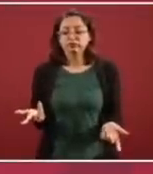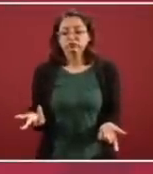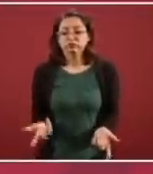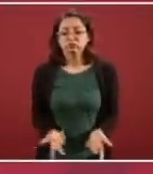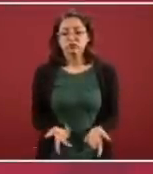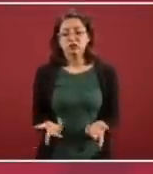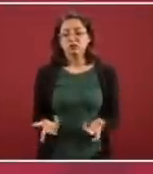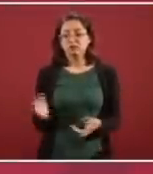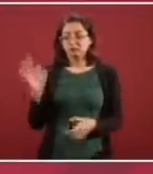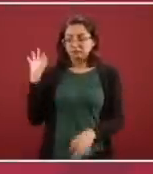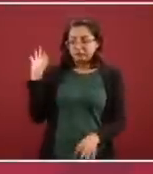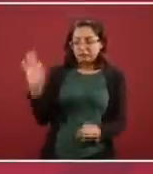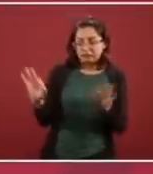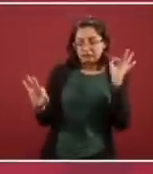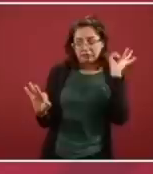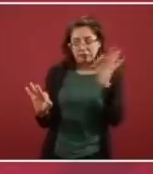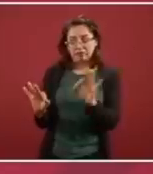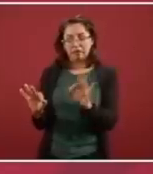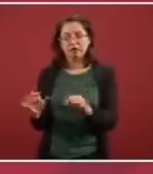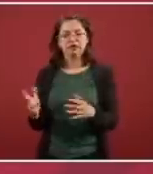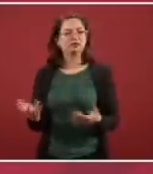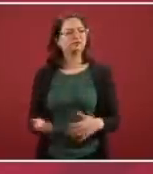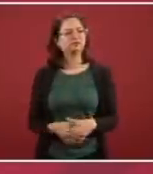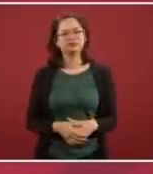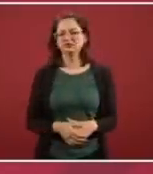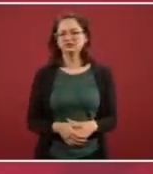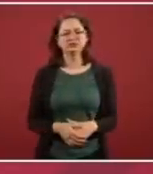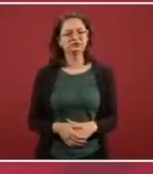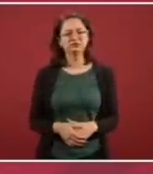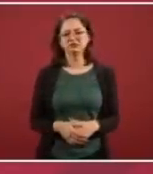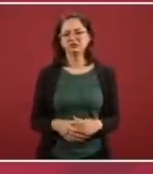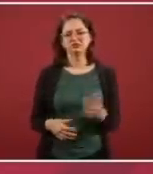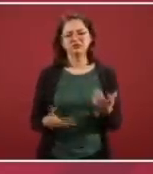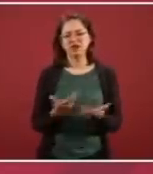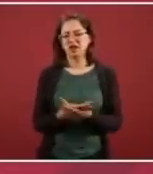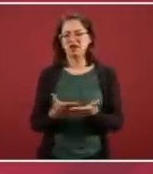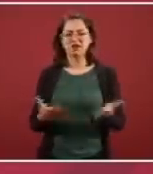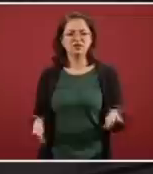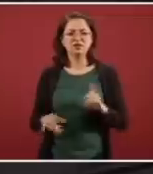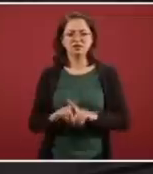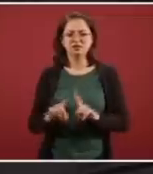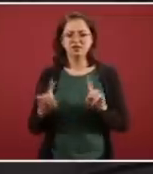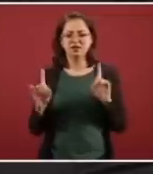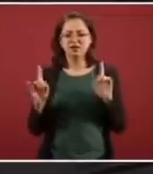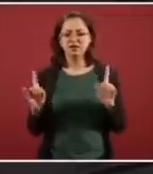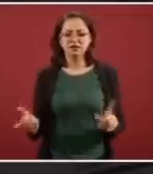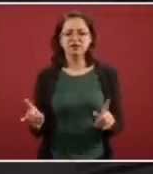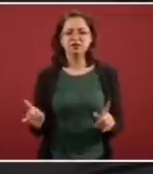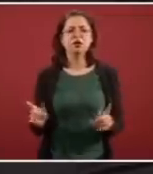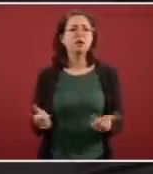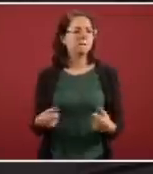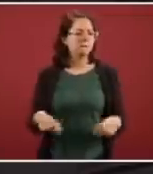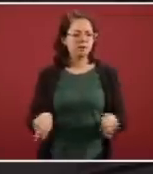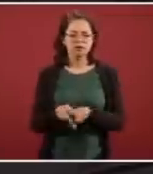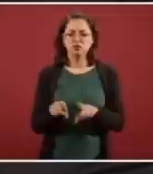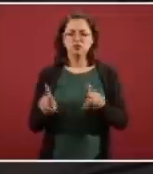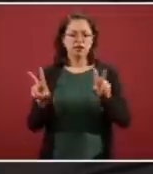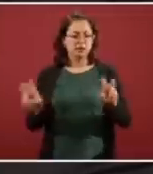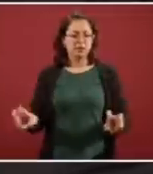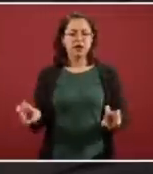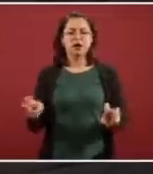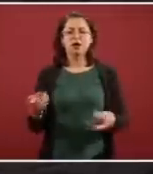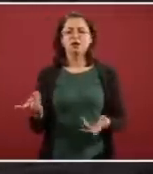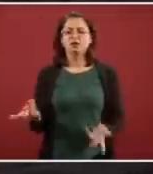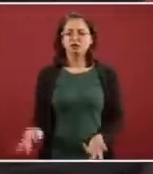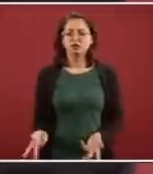influencia de nadie, ya no es lo mismo que antes, también en esto. Ahora puede